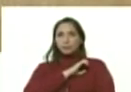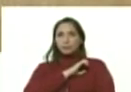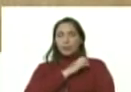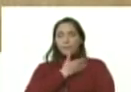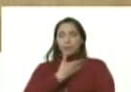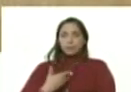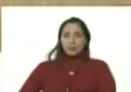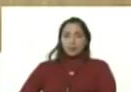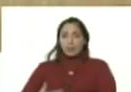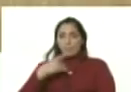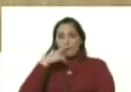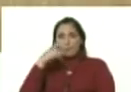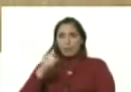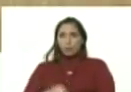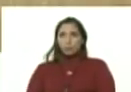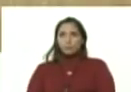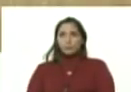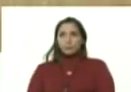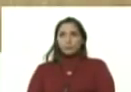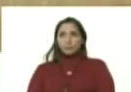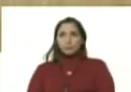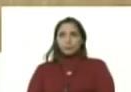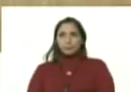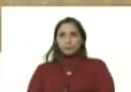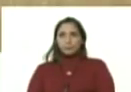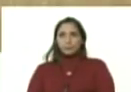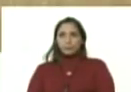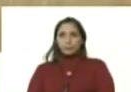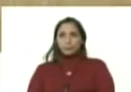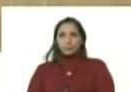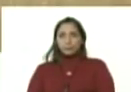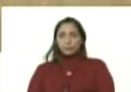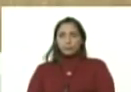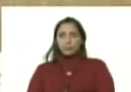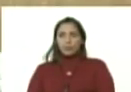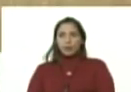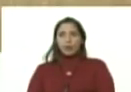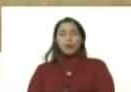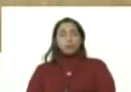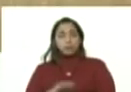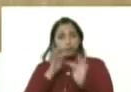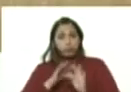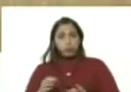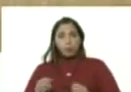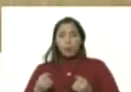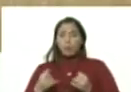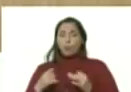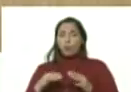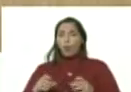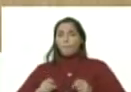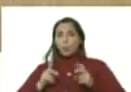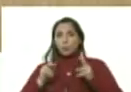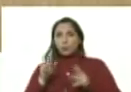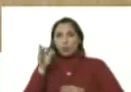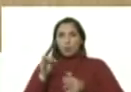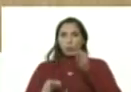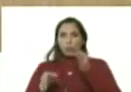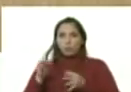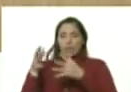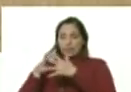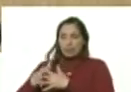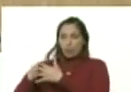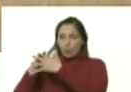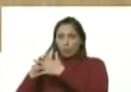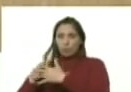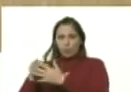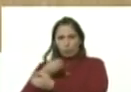presidente Nicolás Maduro, y además muy oportuna y muy justa, ya que el Estados Unidos,